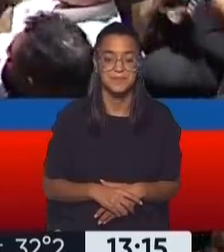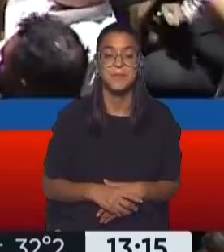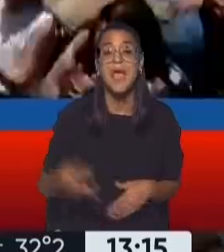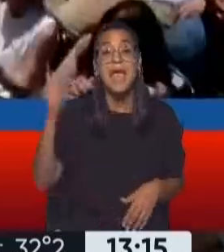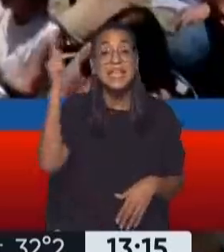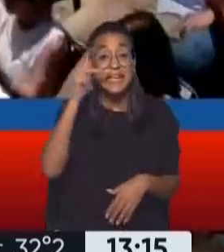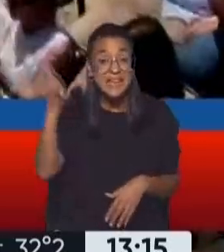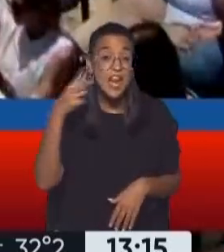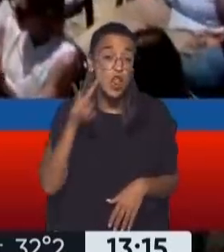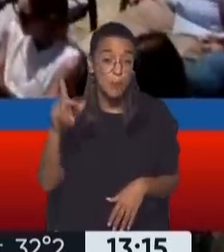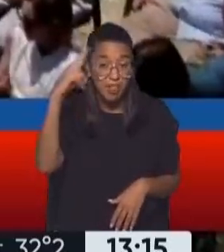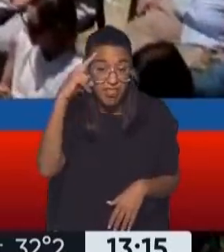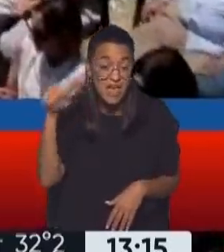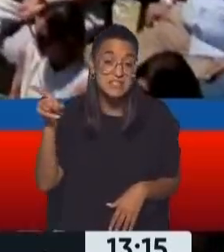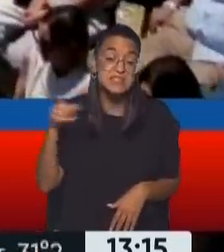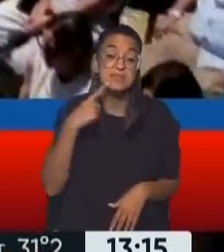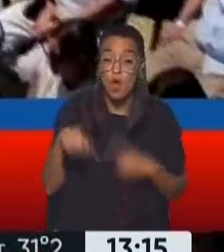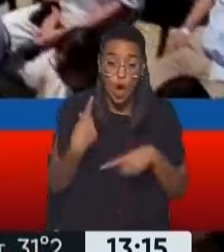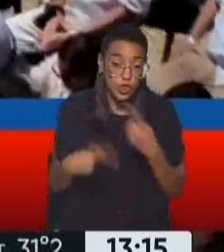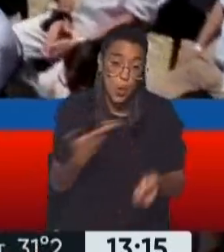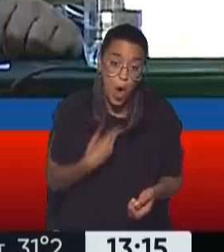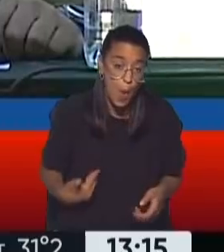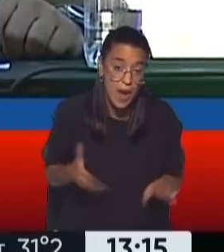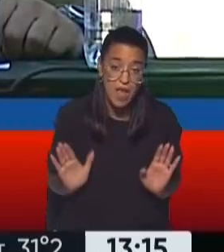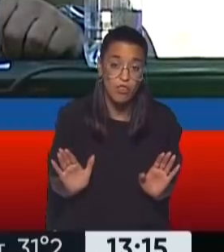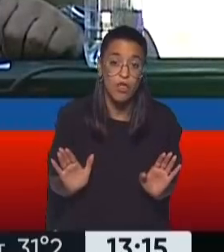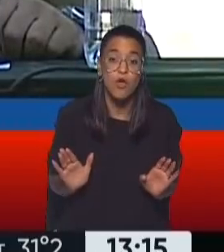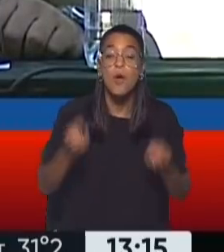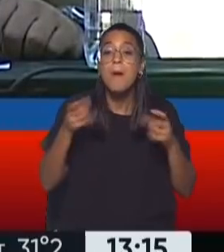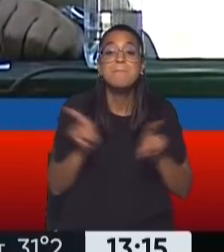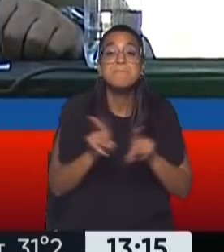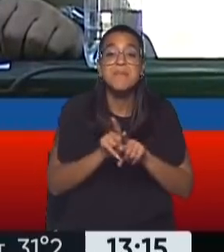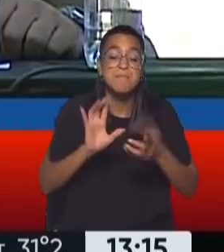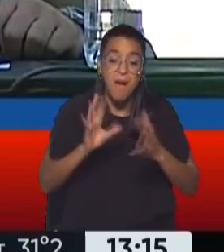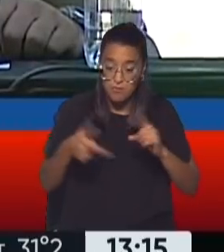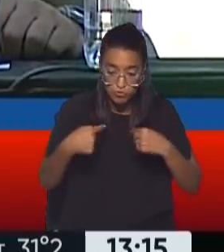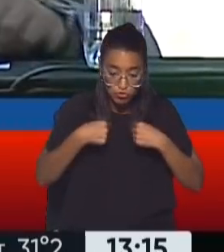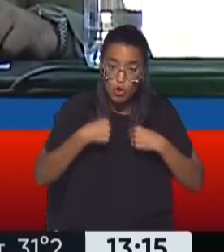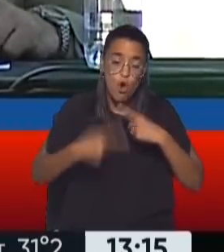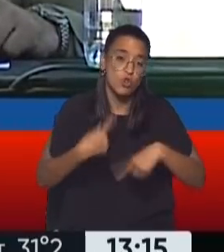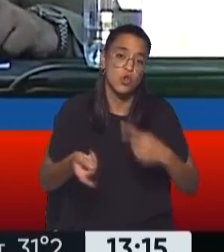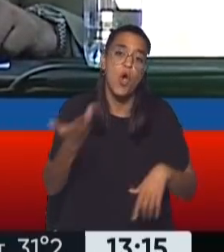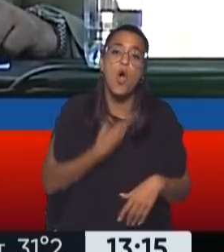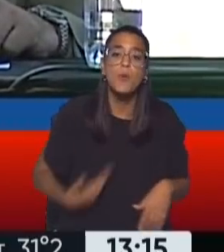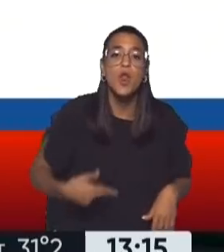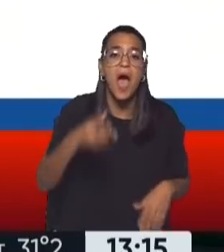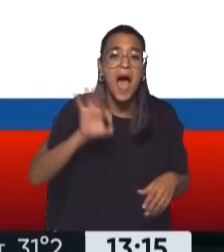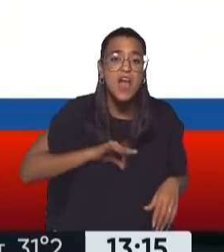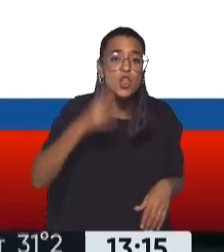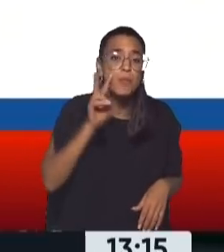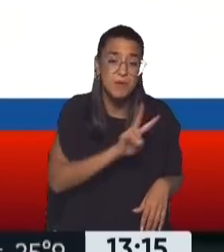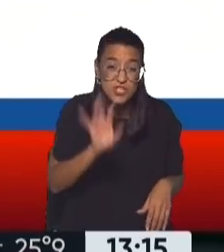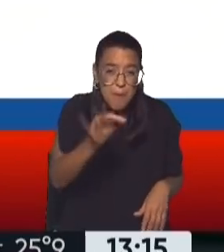Cristina en el 2010 siguió gobernando por la misma razón que yo voy a seguir gobernando en el año 2022. ¿Saben por